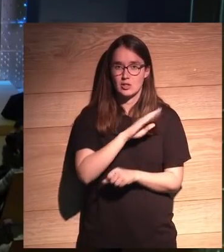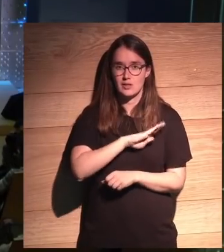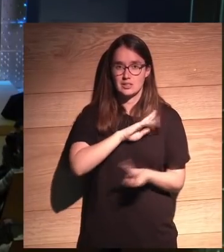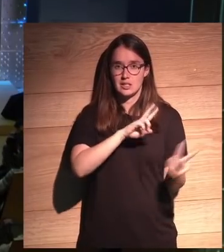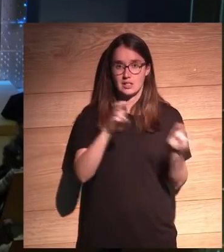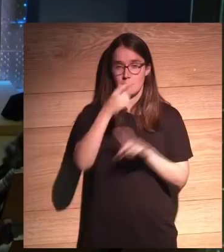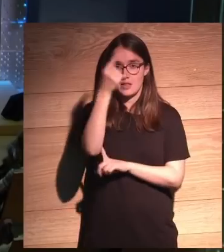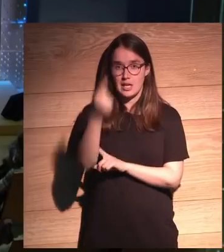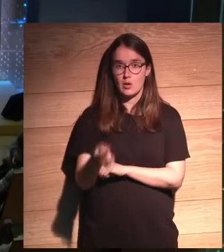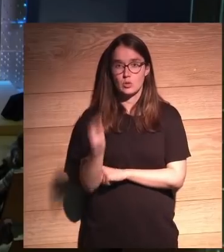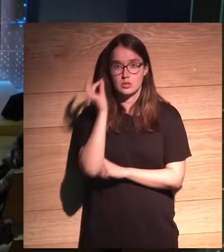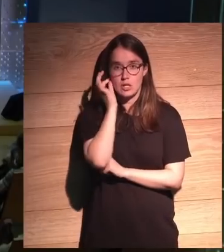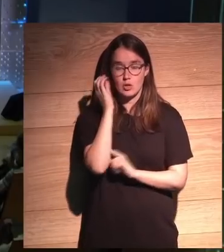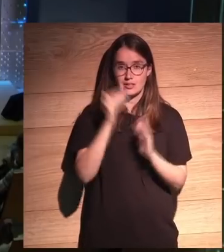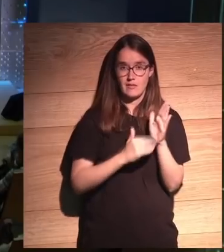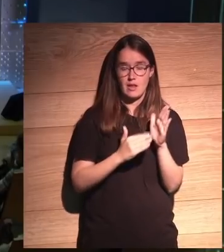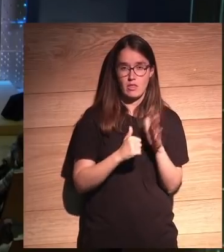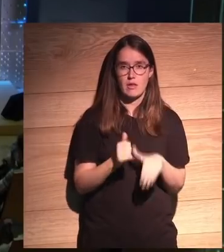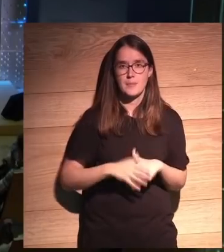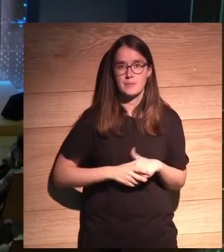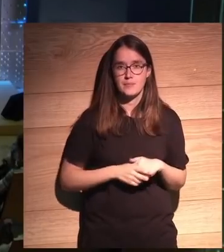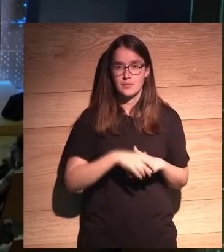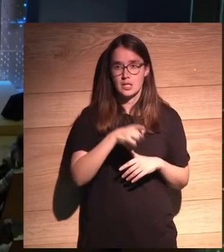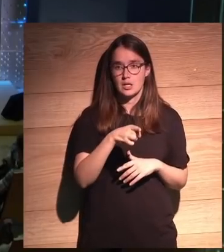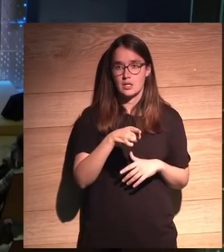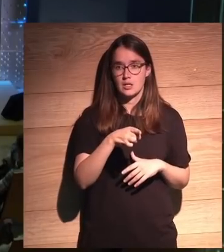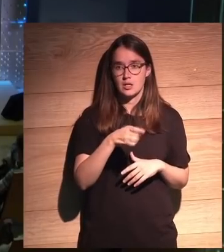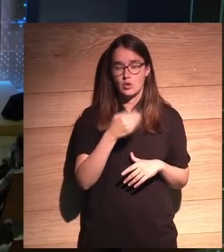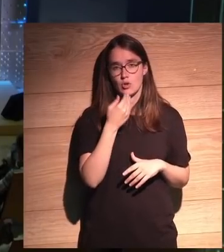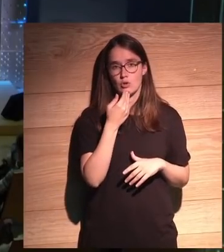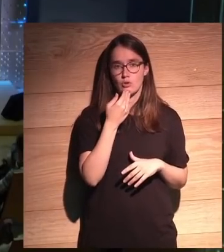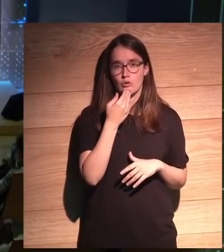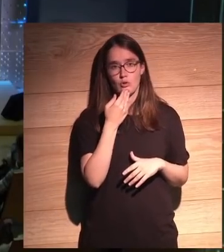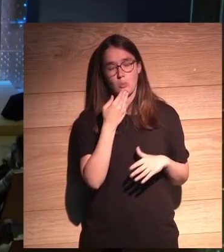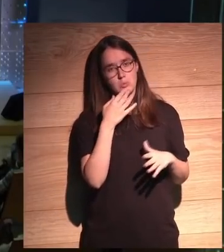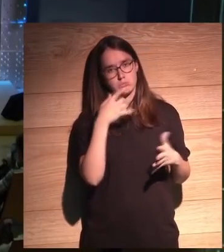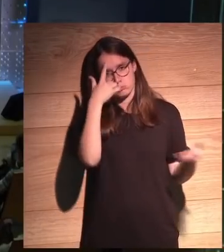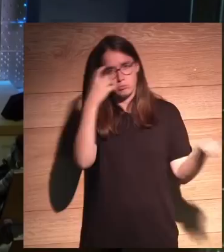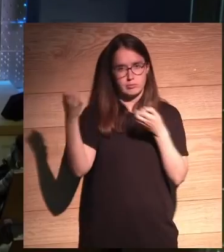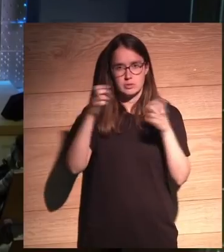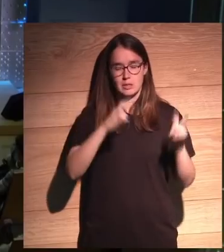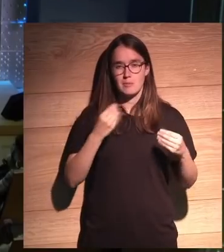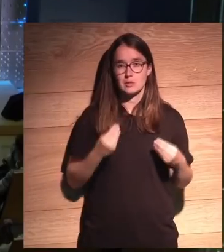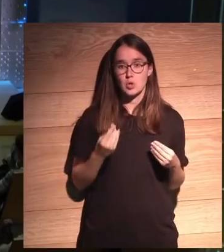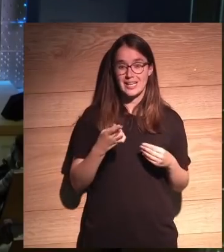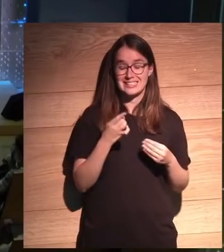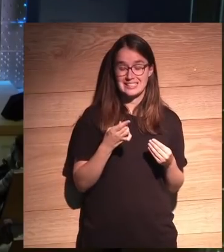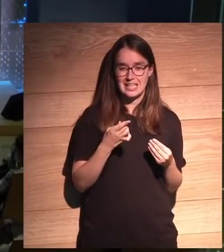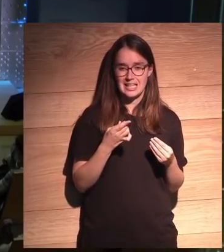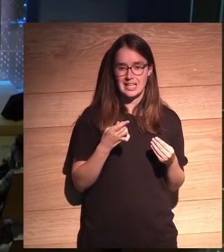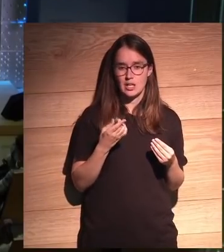en temas de ilustradoras de Valencia. Es allí una especie de autoridad en el tema. Bueno, pues él se